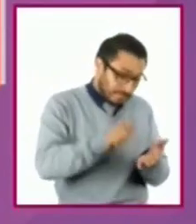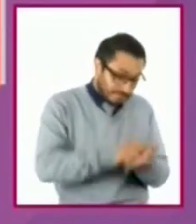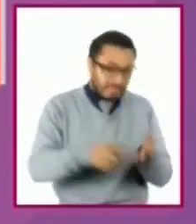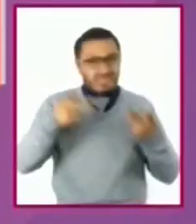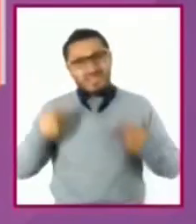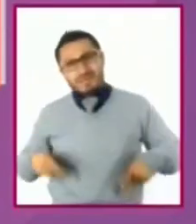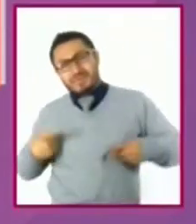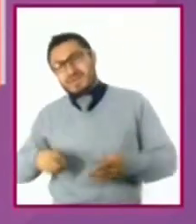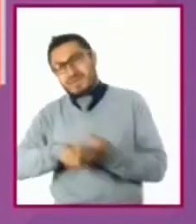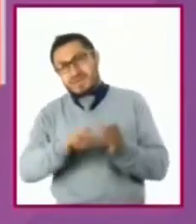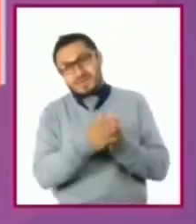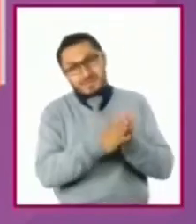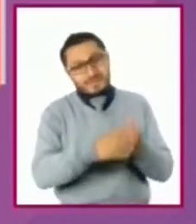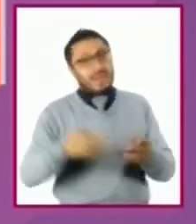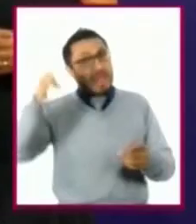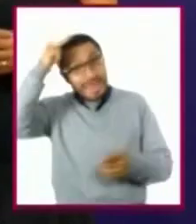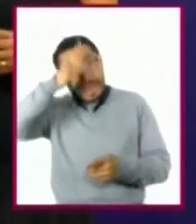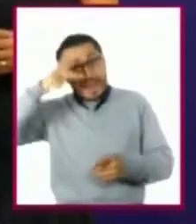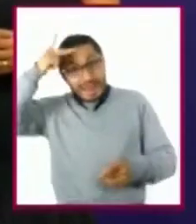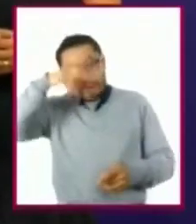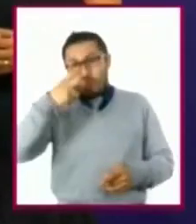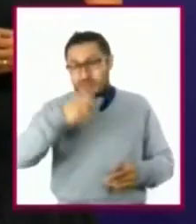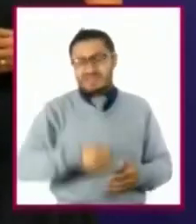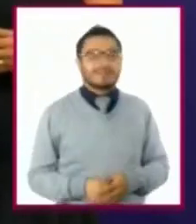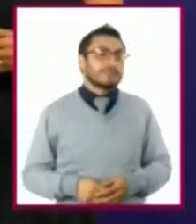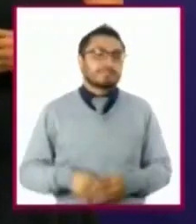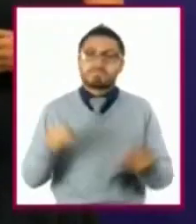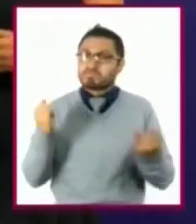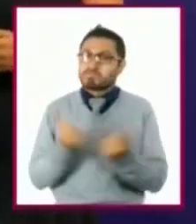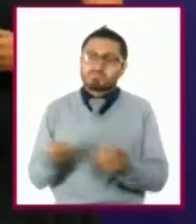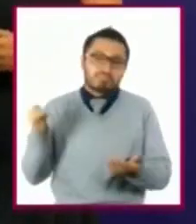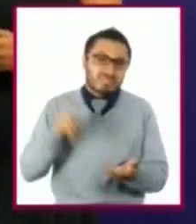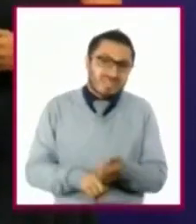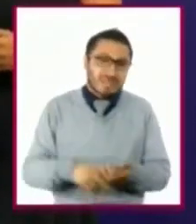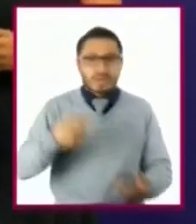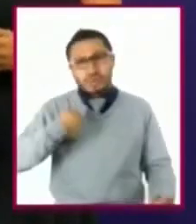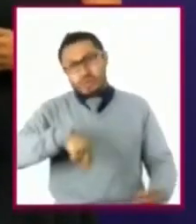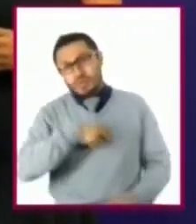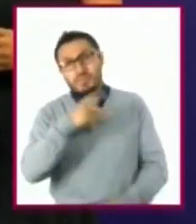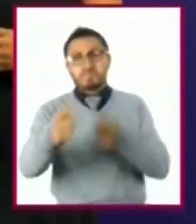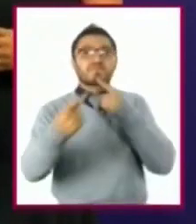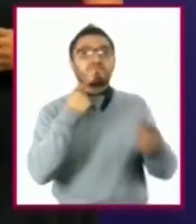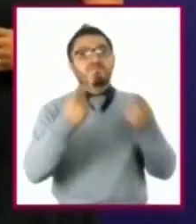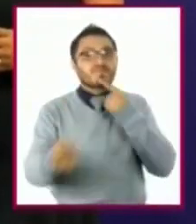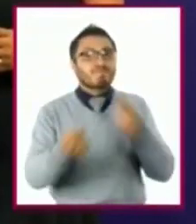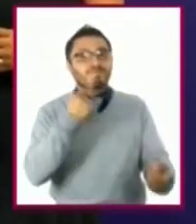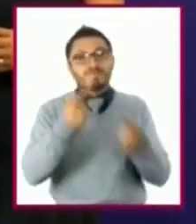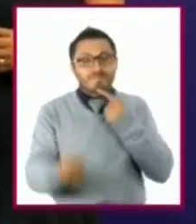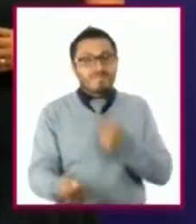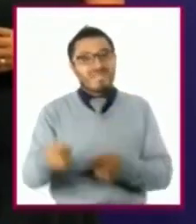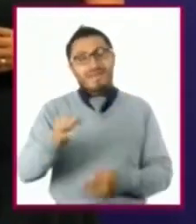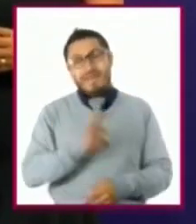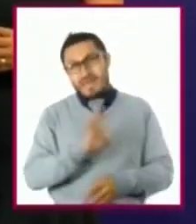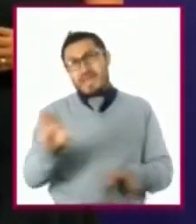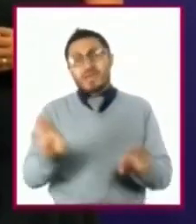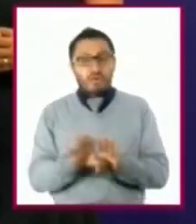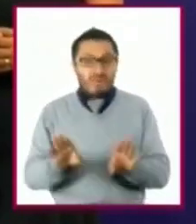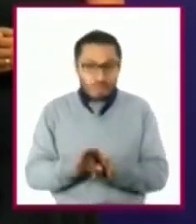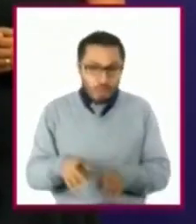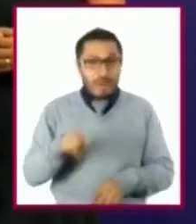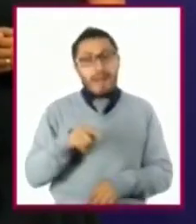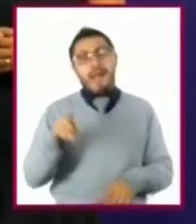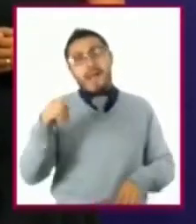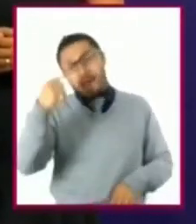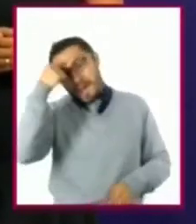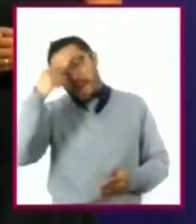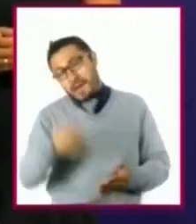características psicológicas. Incluso dentro de nuestros comentarios finales pudimos ofrecer juicios de valor para determinar,